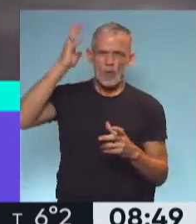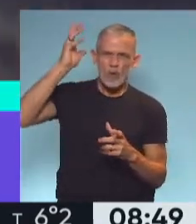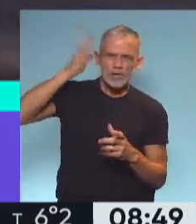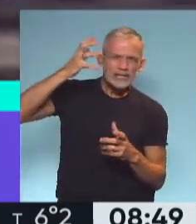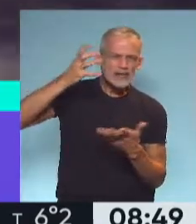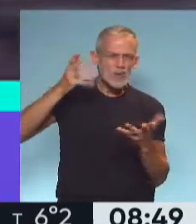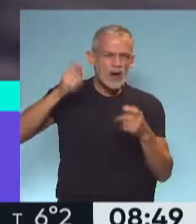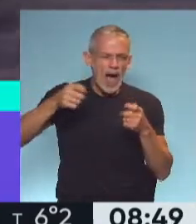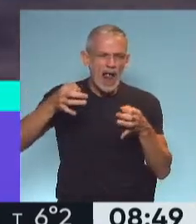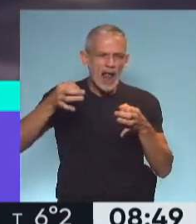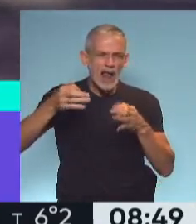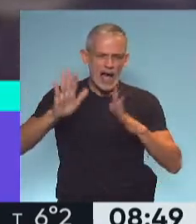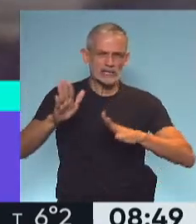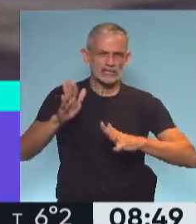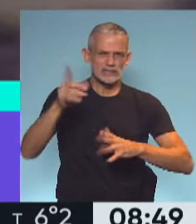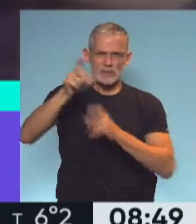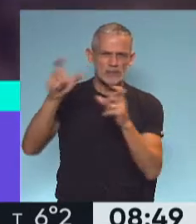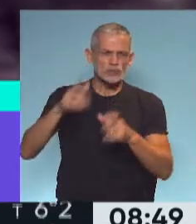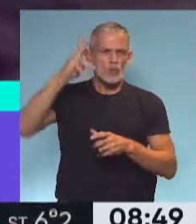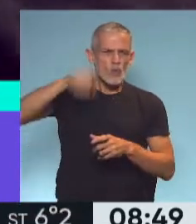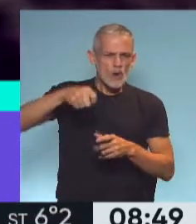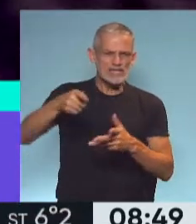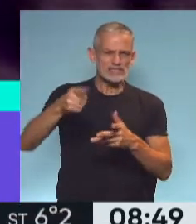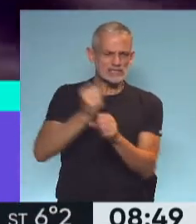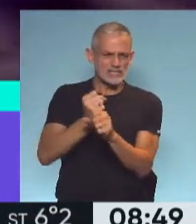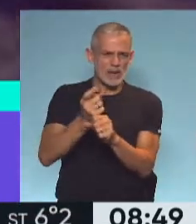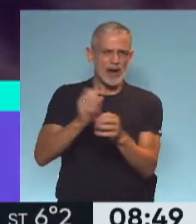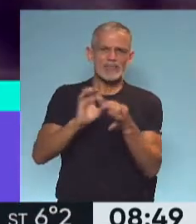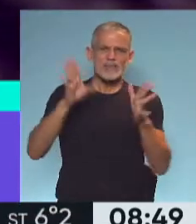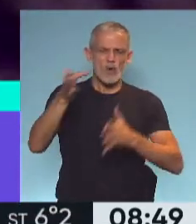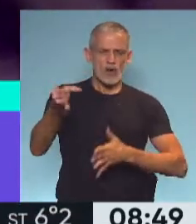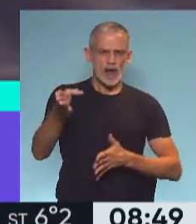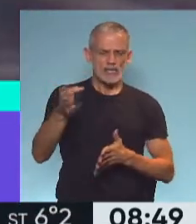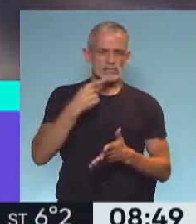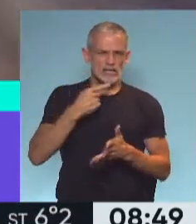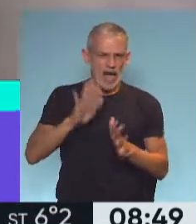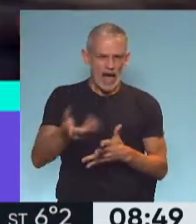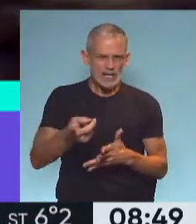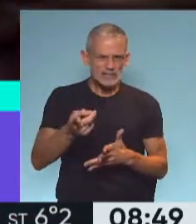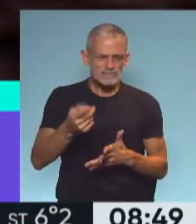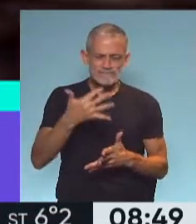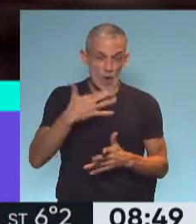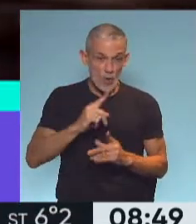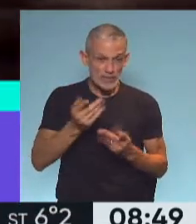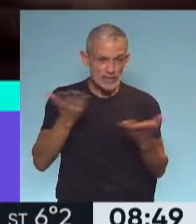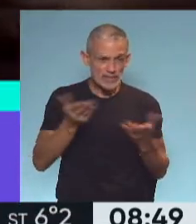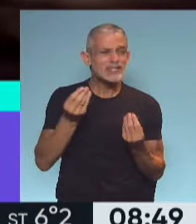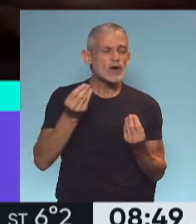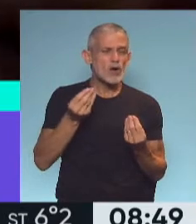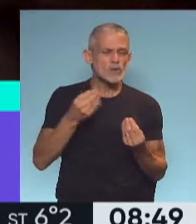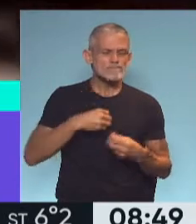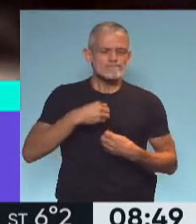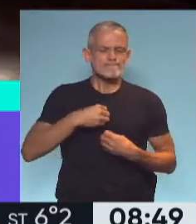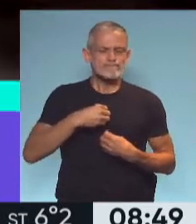justicia y hombres que ejercen el derecho en la democracia no entiendan no tengan la